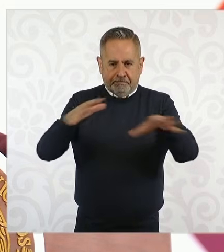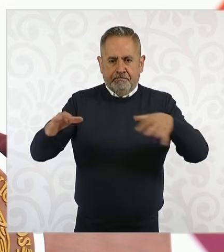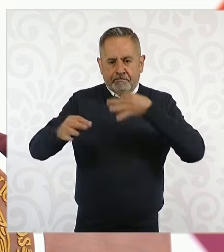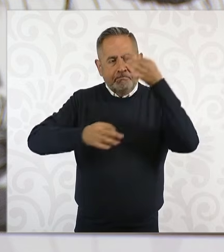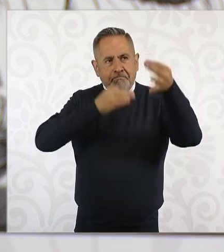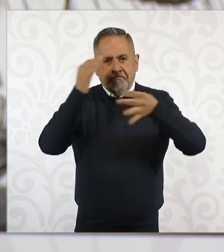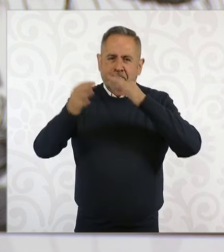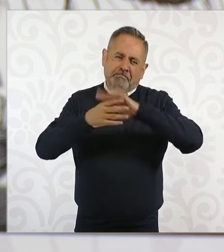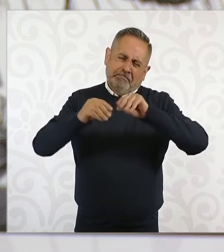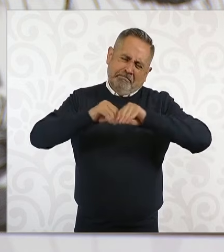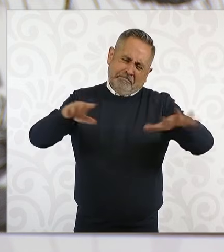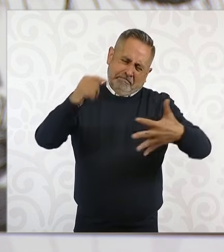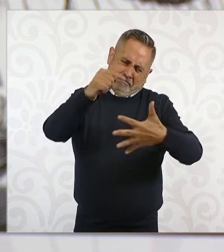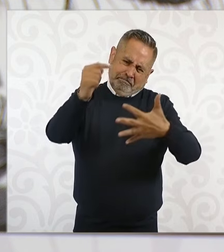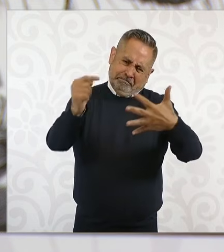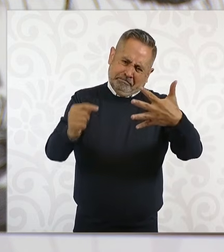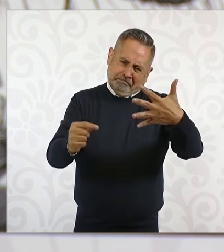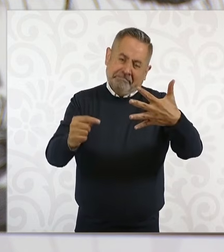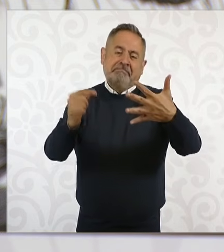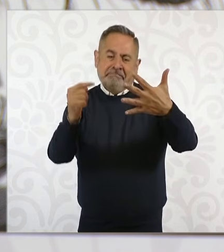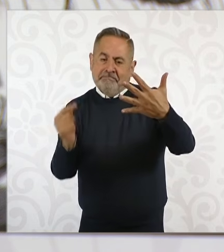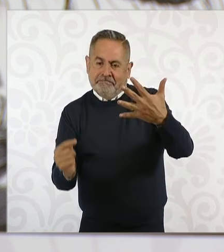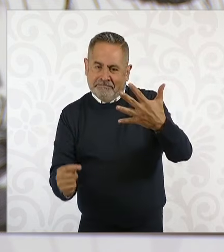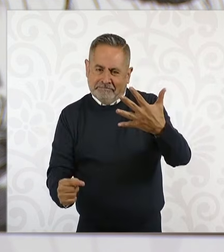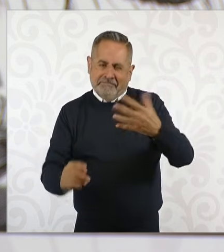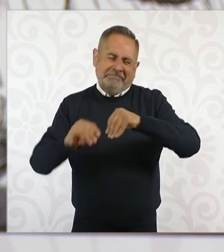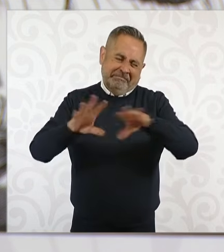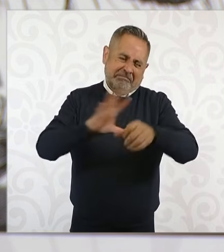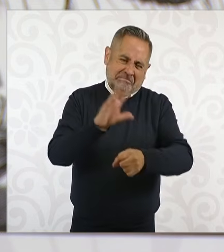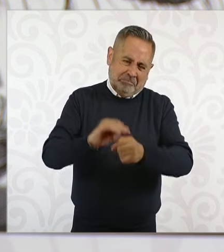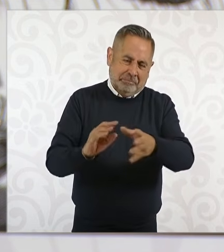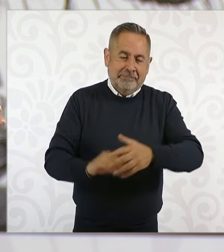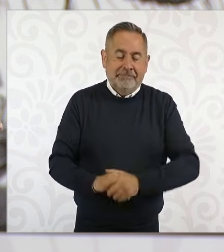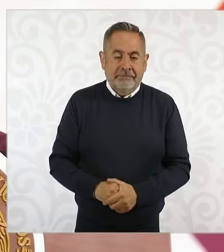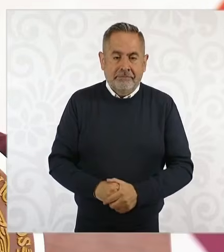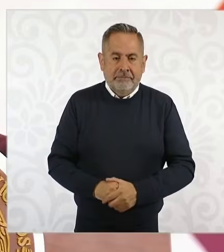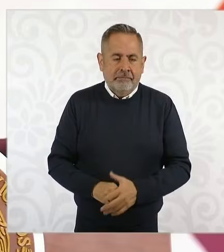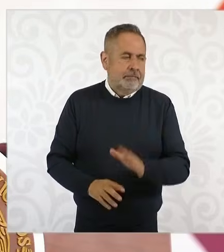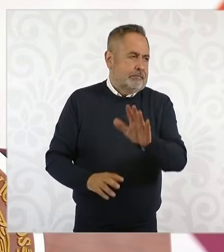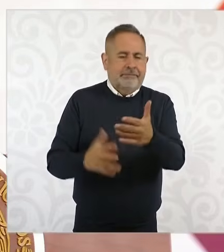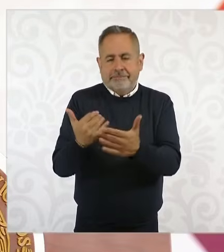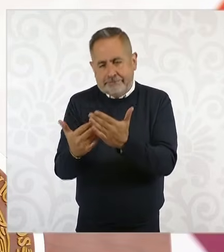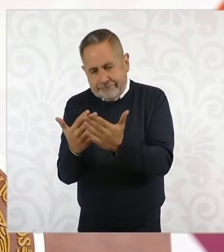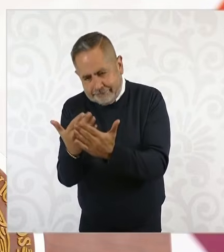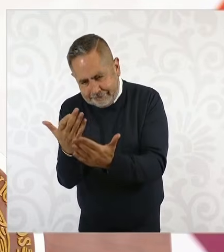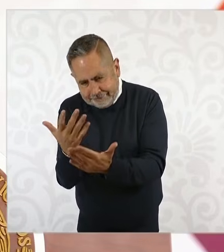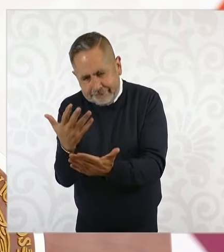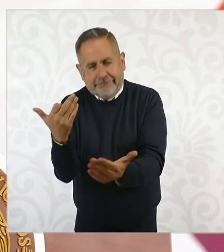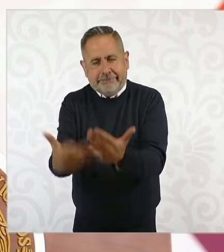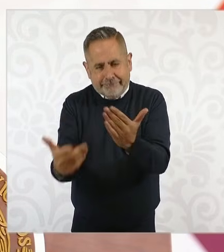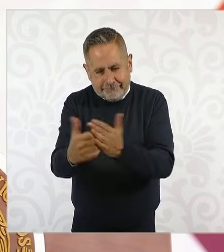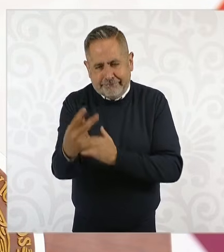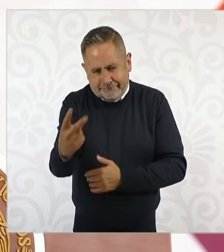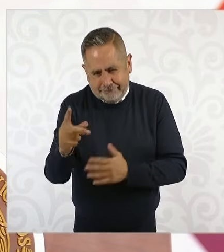entonces ya vamos a ir hablando de todo ello. No, todavía faltan 2 meses.